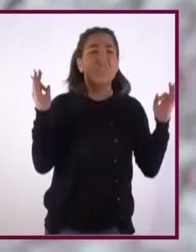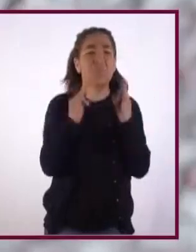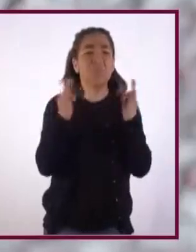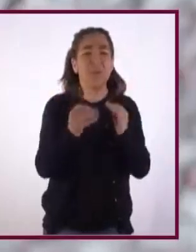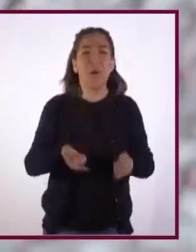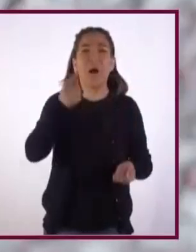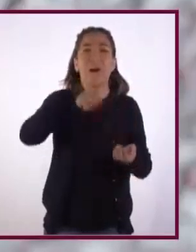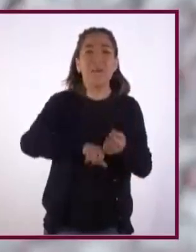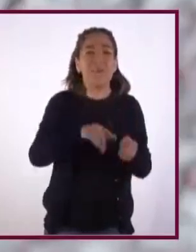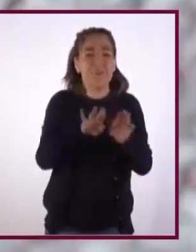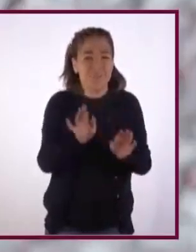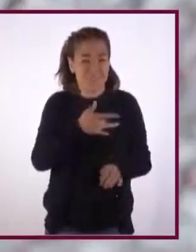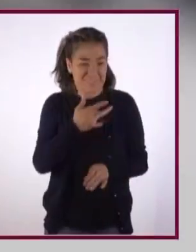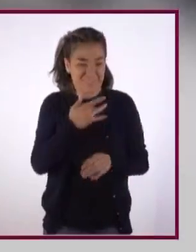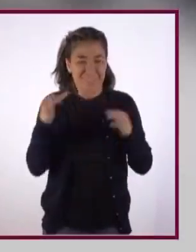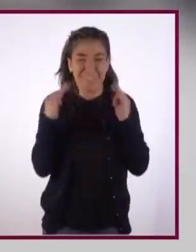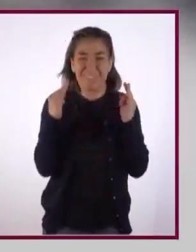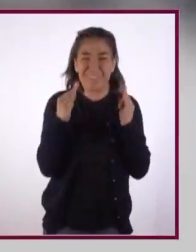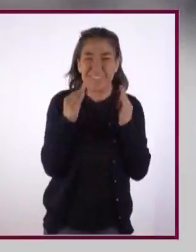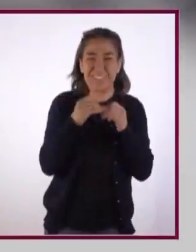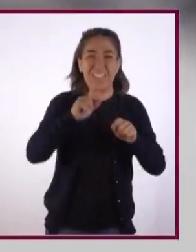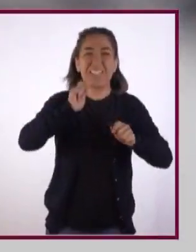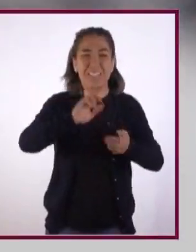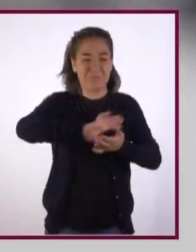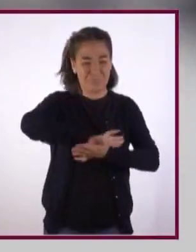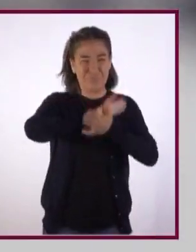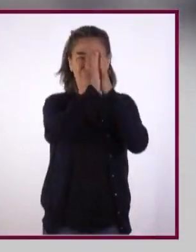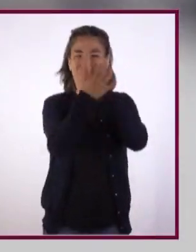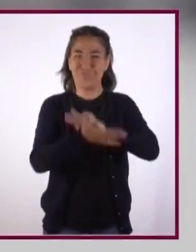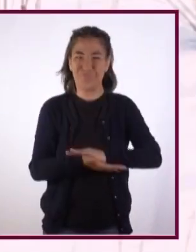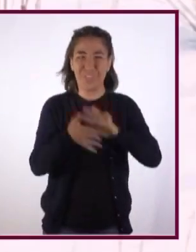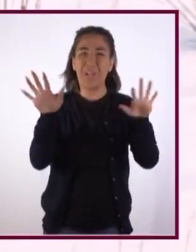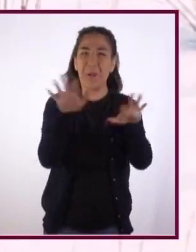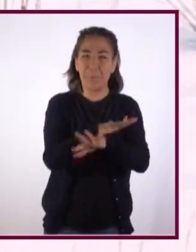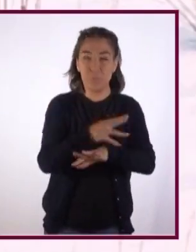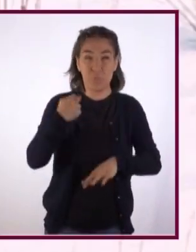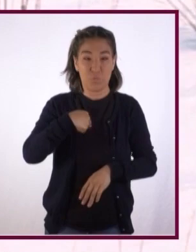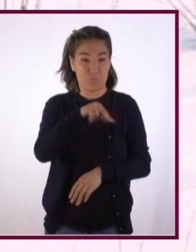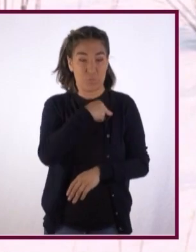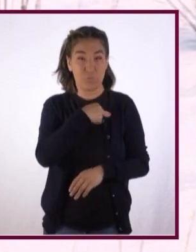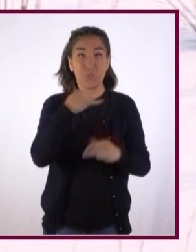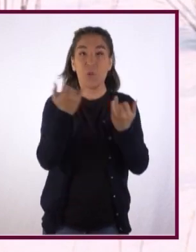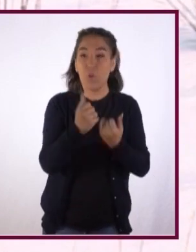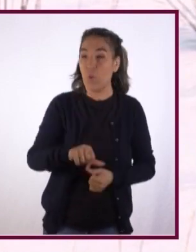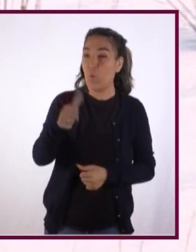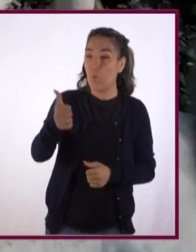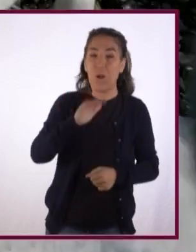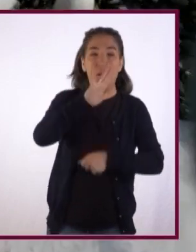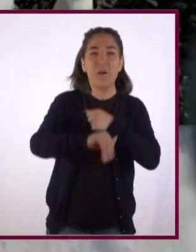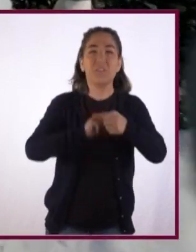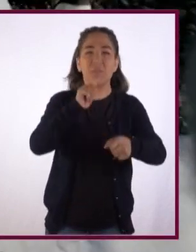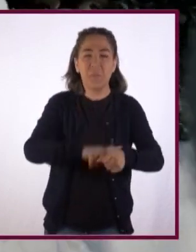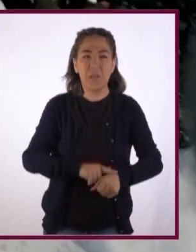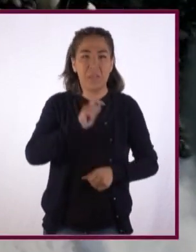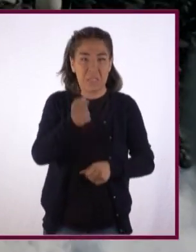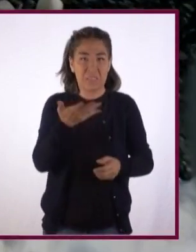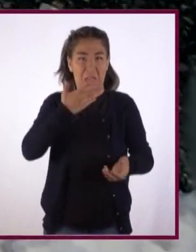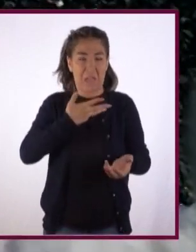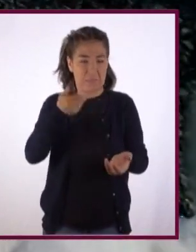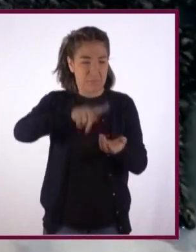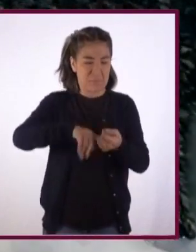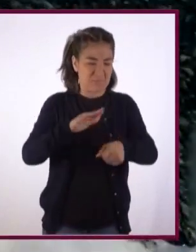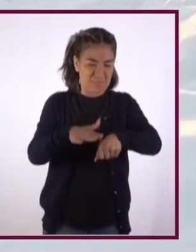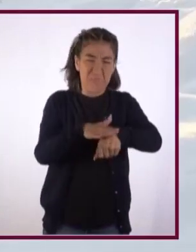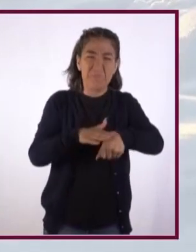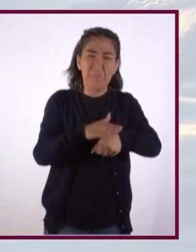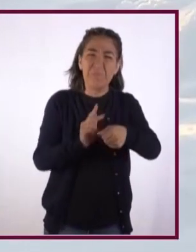la capacidad que tenemos de sentir esta diferencia de temperatura. Nosotros, como muchos otros animales, tenemos en la piel